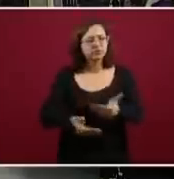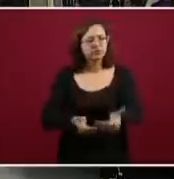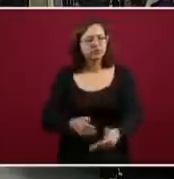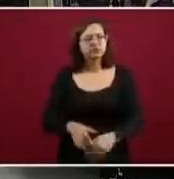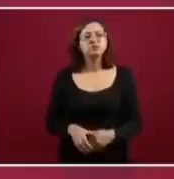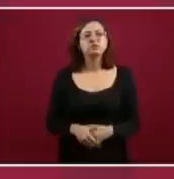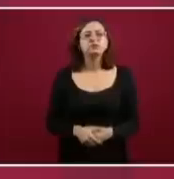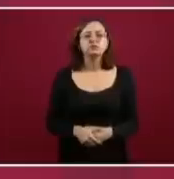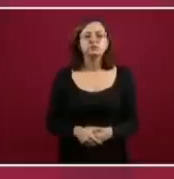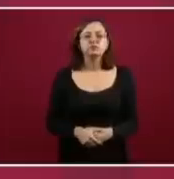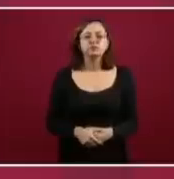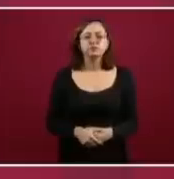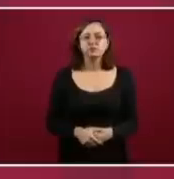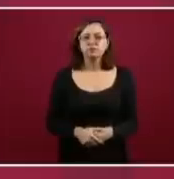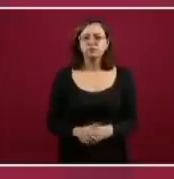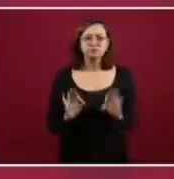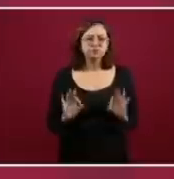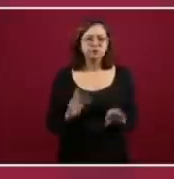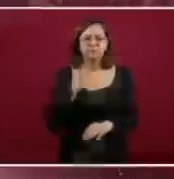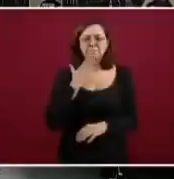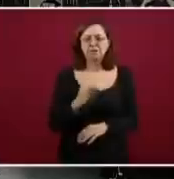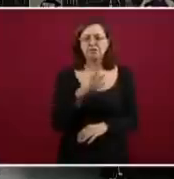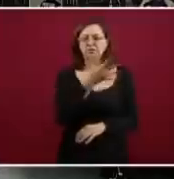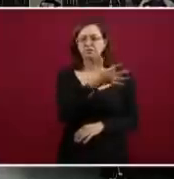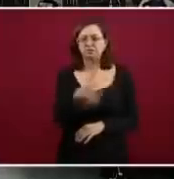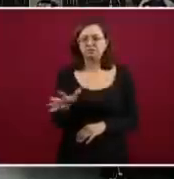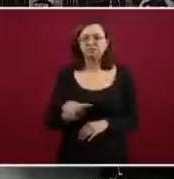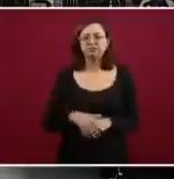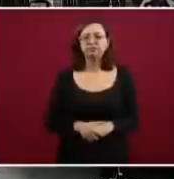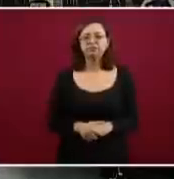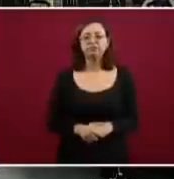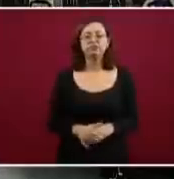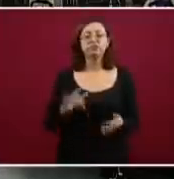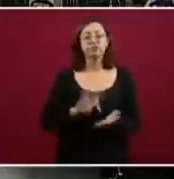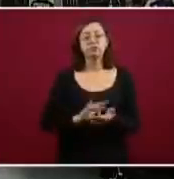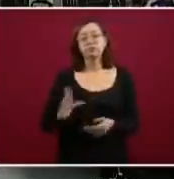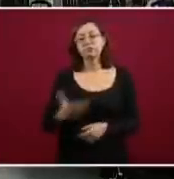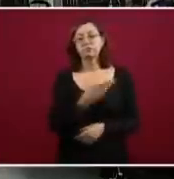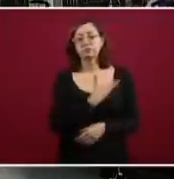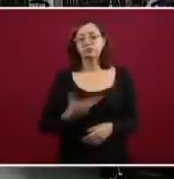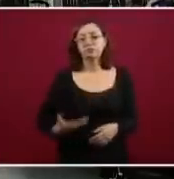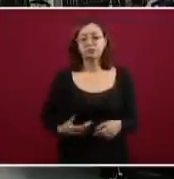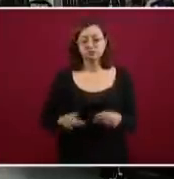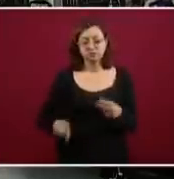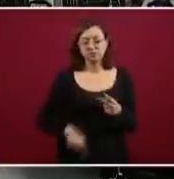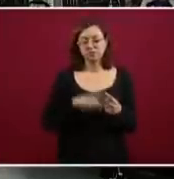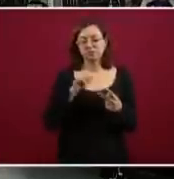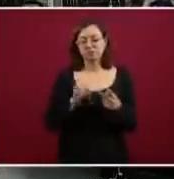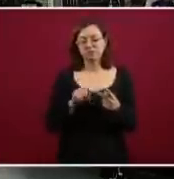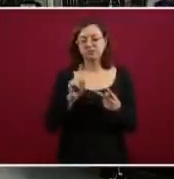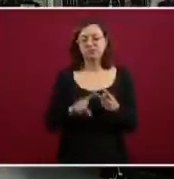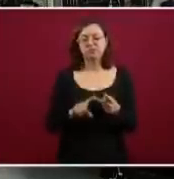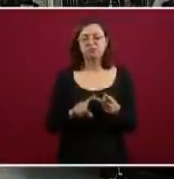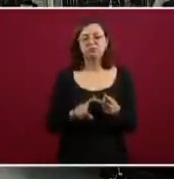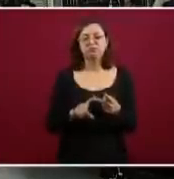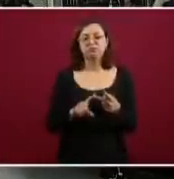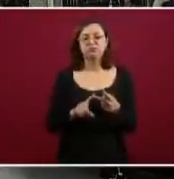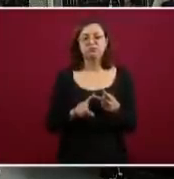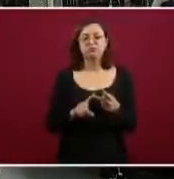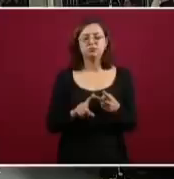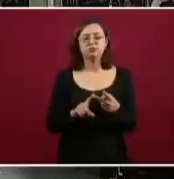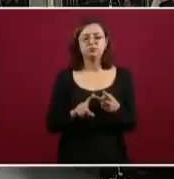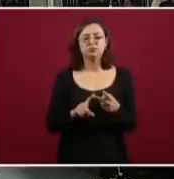y vamos bien gracias presidente segunda pregunta tiene que ver con el tema